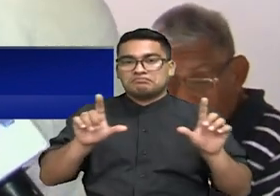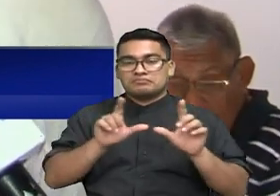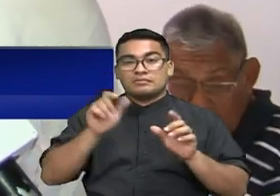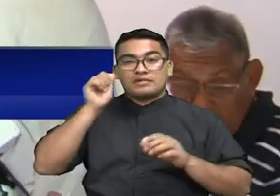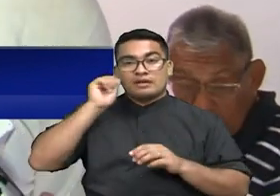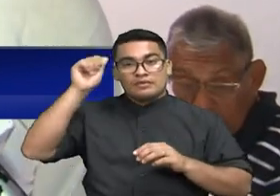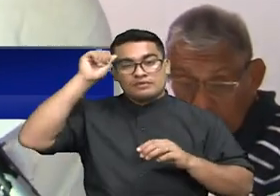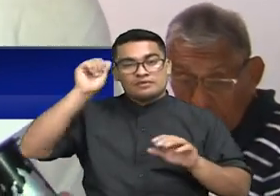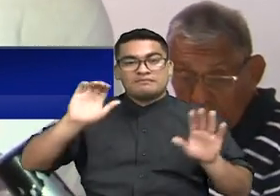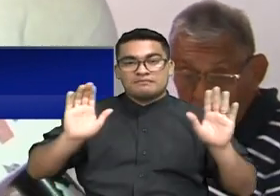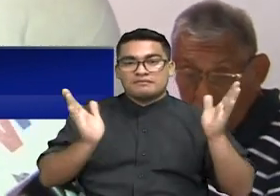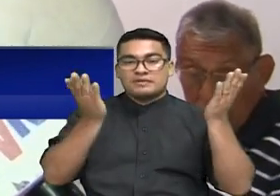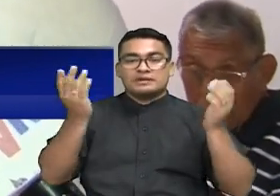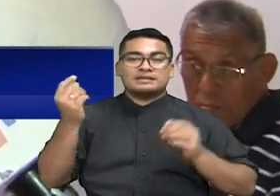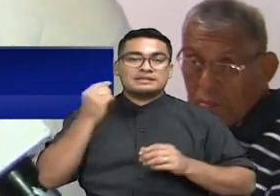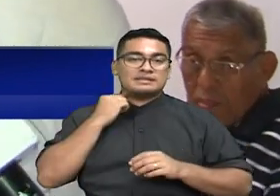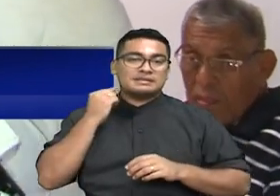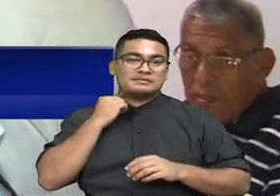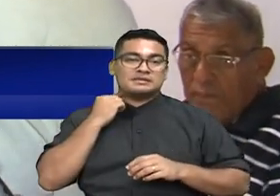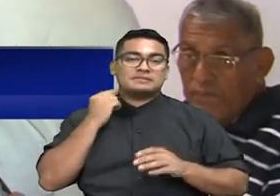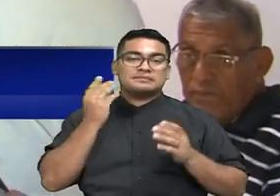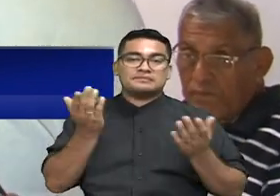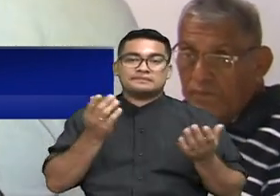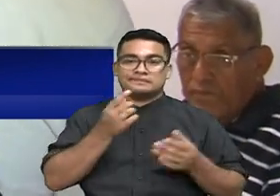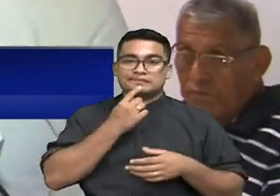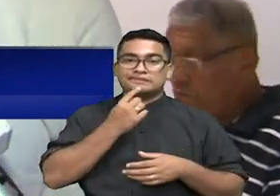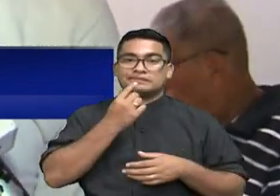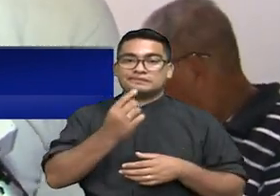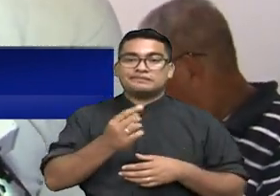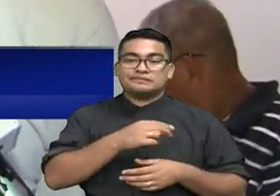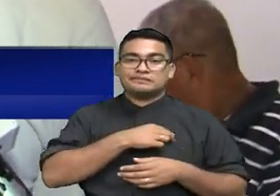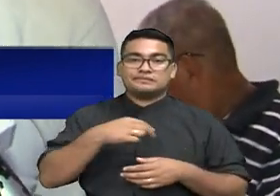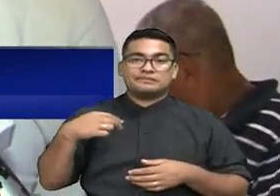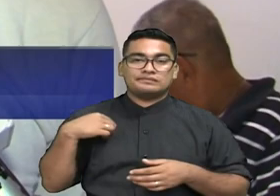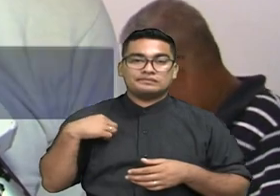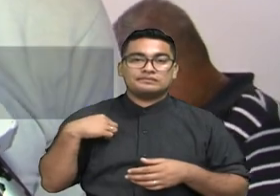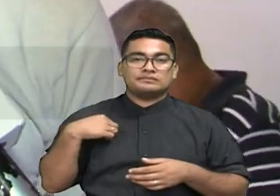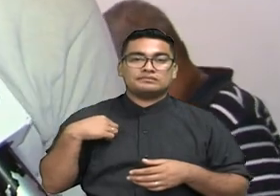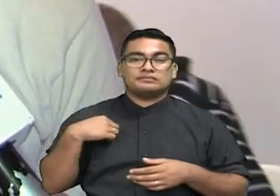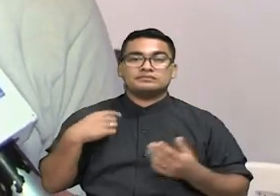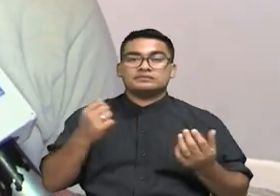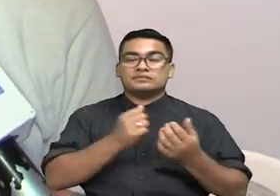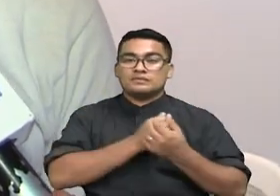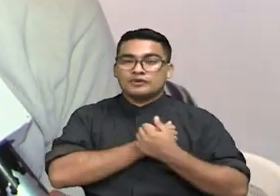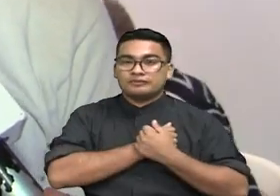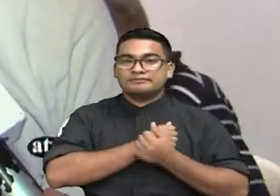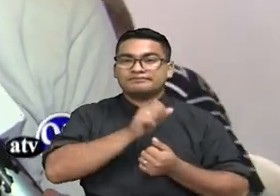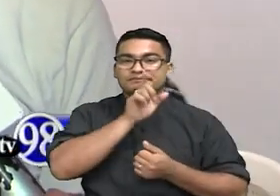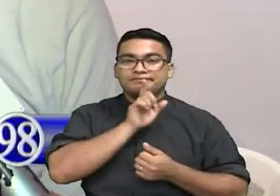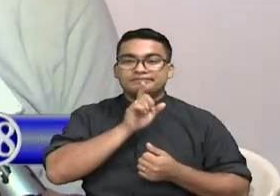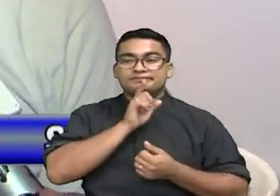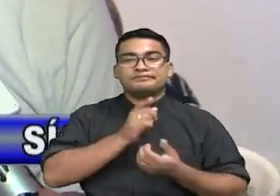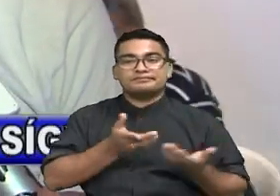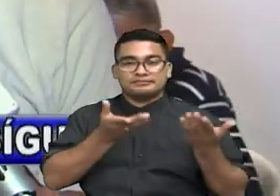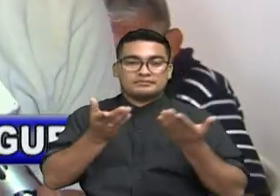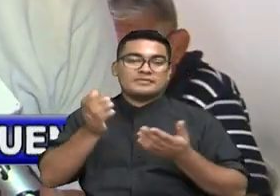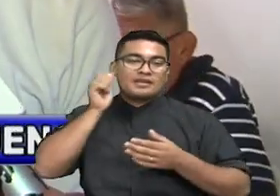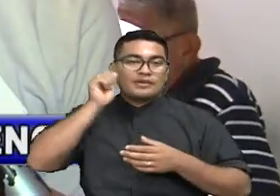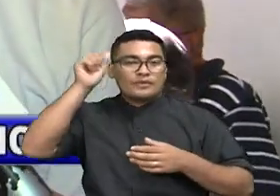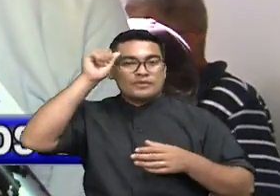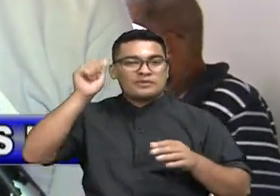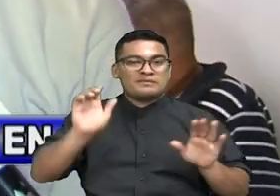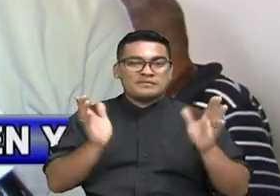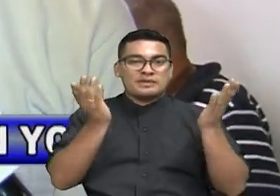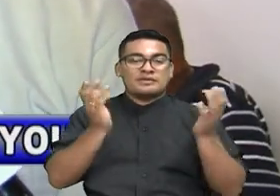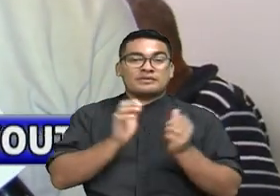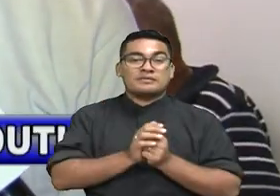mayores estamos siempre presentes y siempre estando llevándole ese amor, esa dedicación a esos adultos mayores. Los ancianos